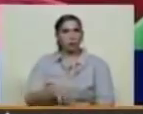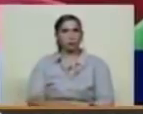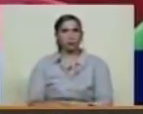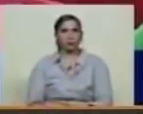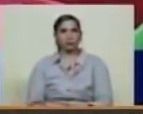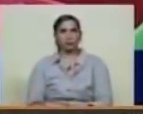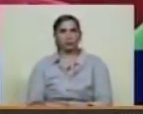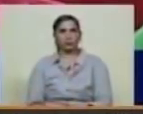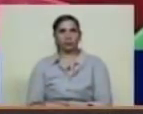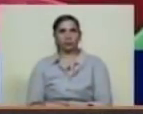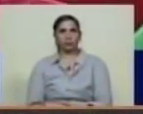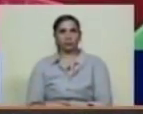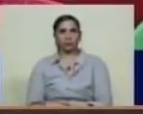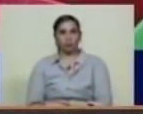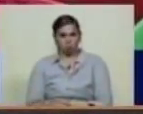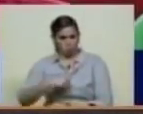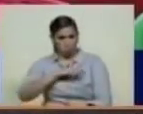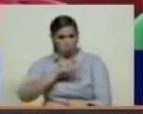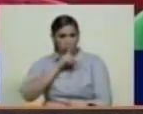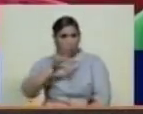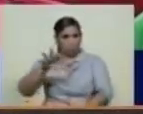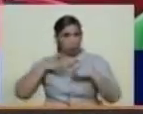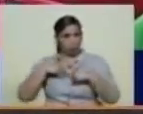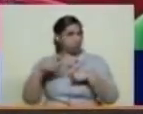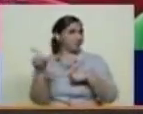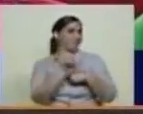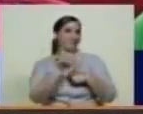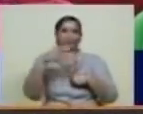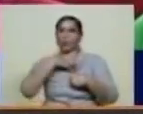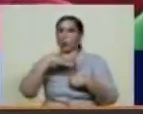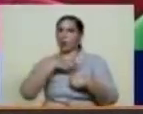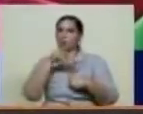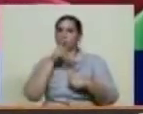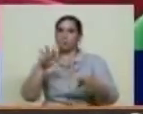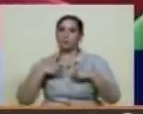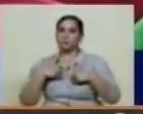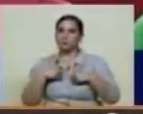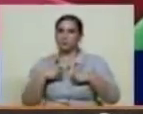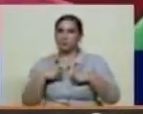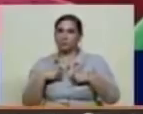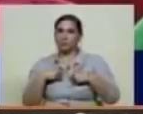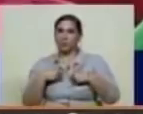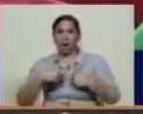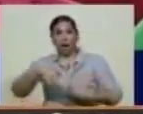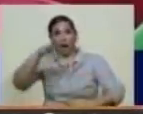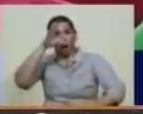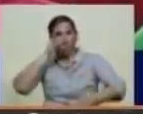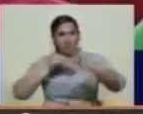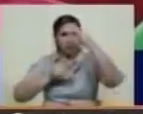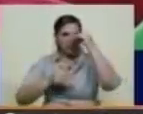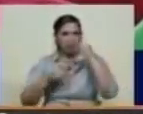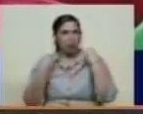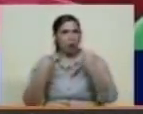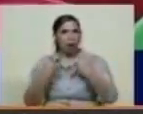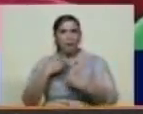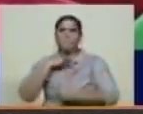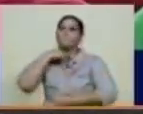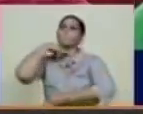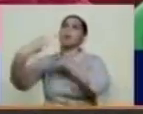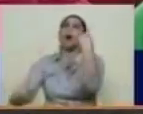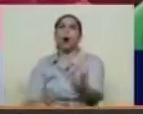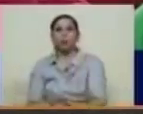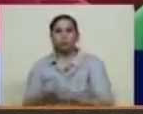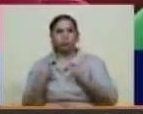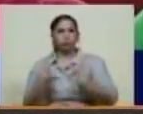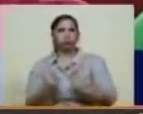¿Que nos vamos a quedar callados? No nos vamos a quedar callados. Aprendimos a reclamar,